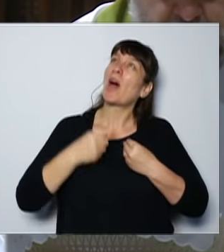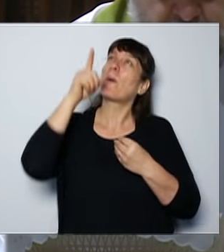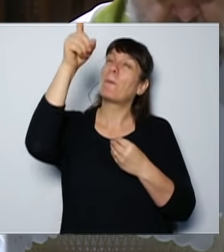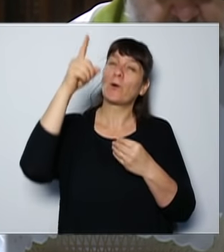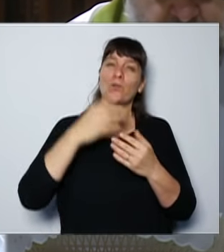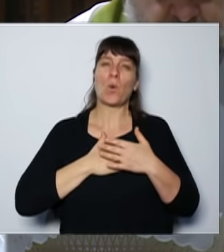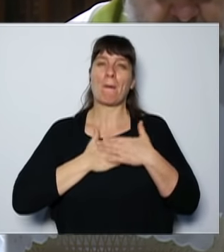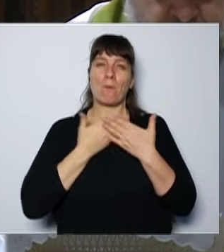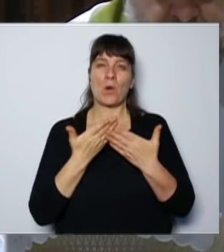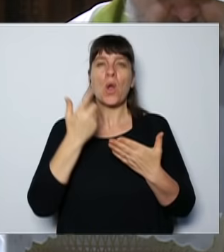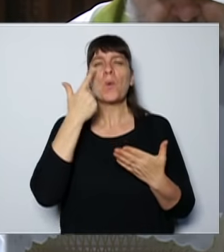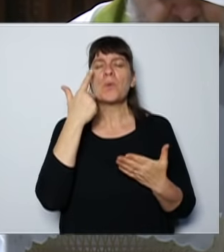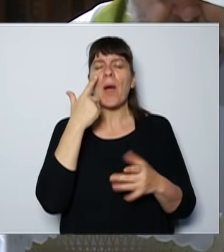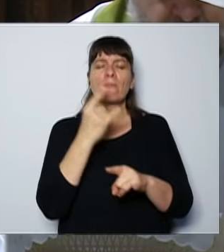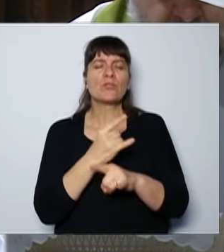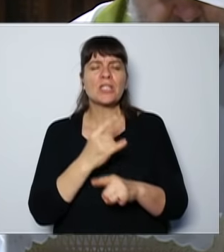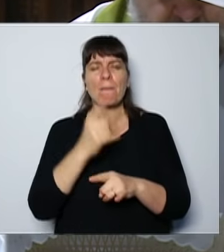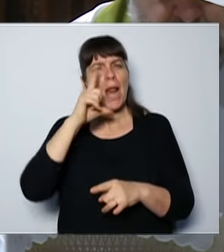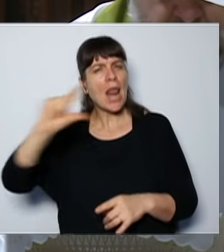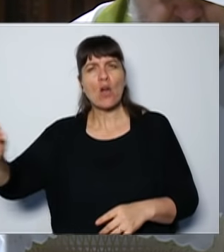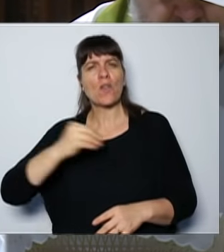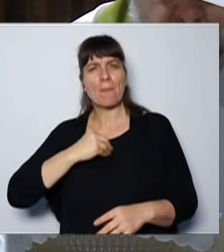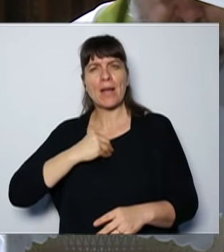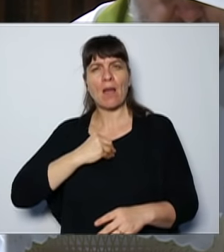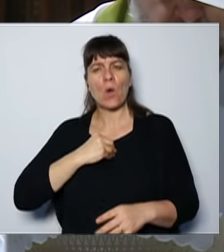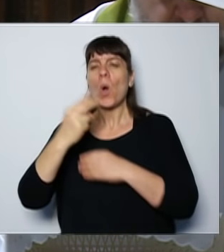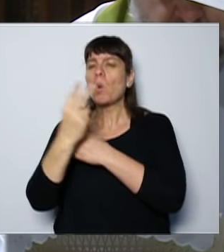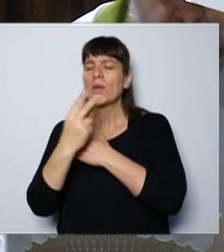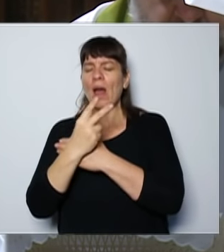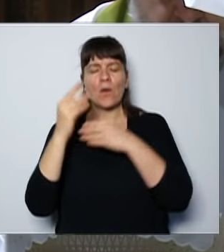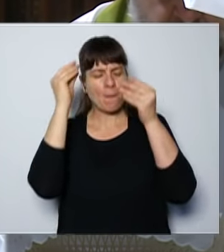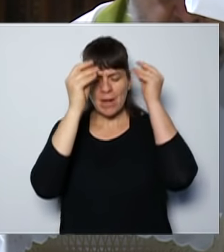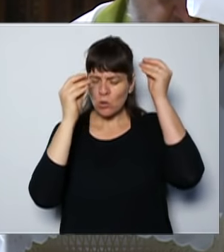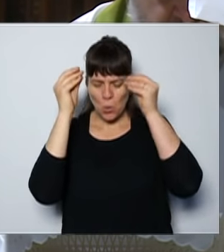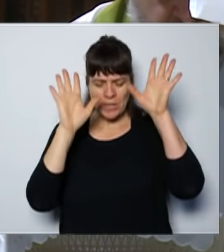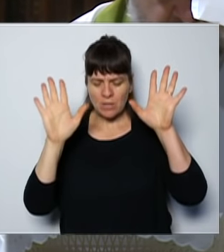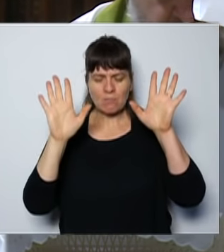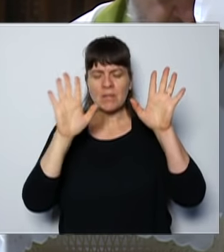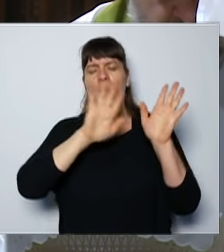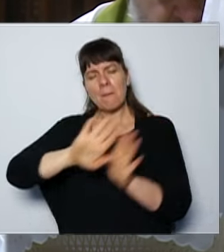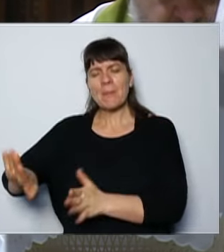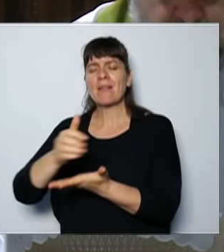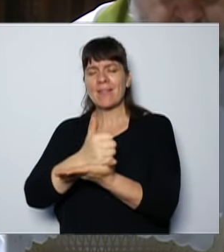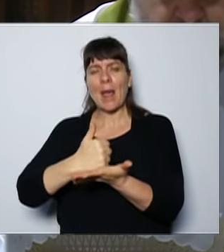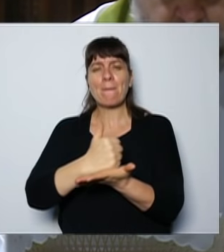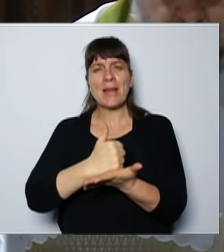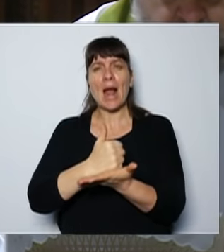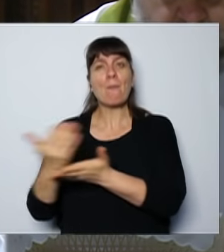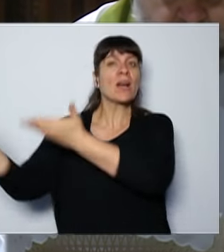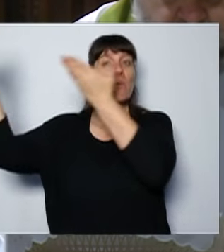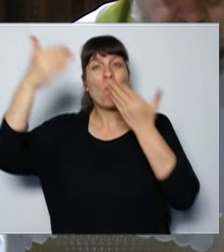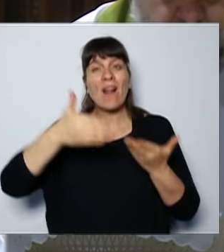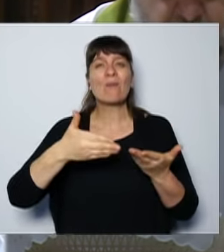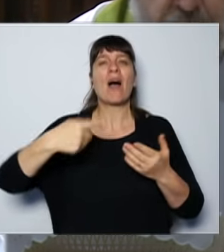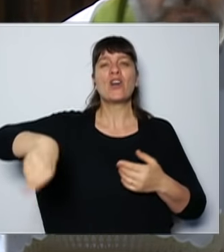tu misericordia, vivamos siempre libres de pecado y protegidos de toda perturbación, mientras esperamos la gloriosa